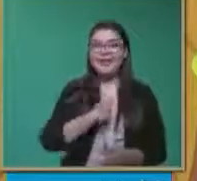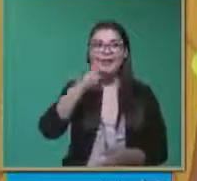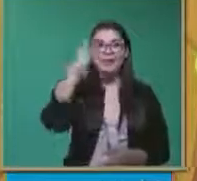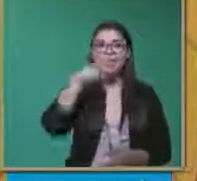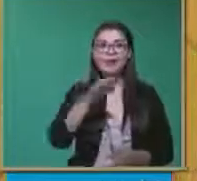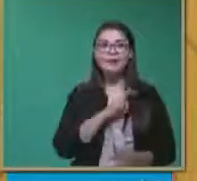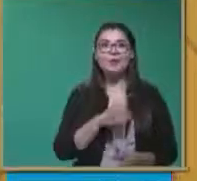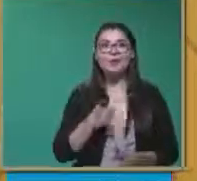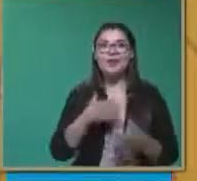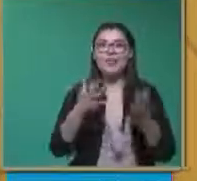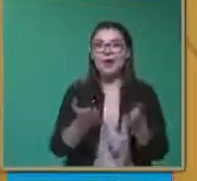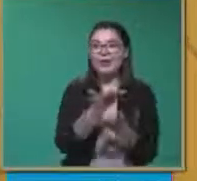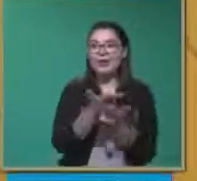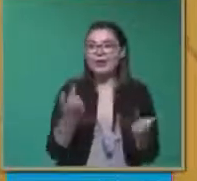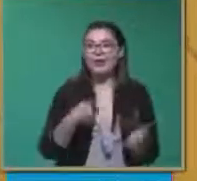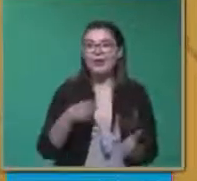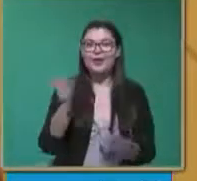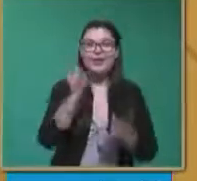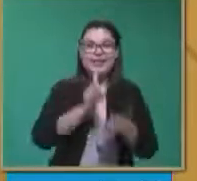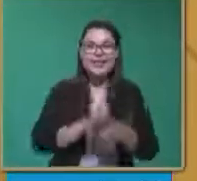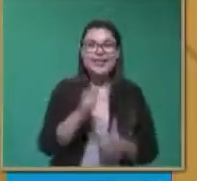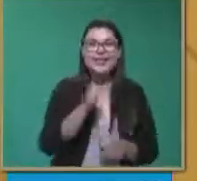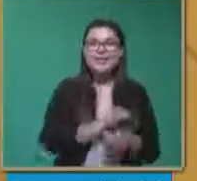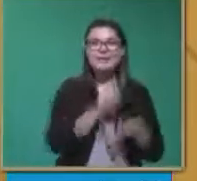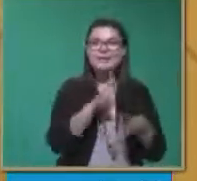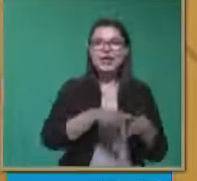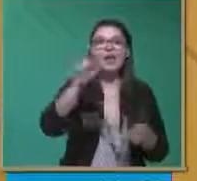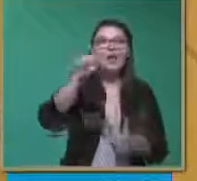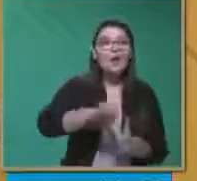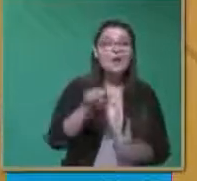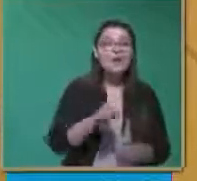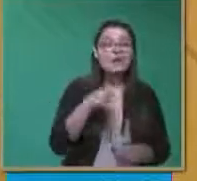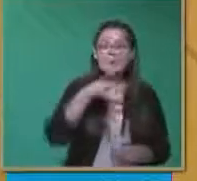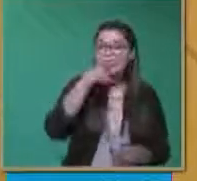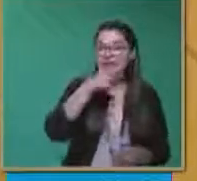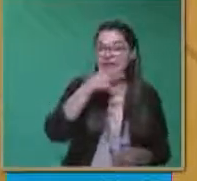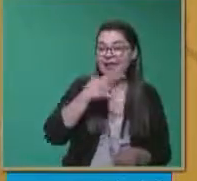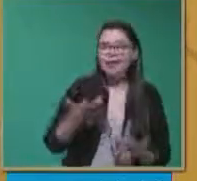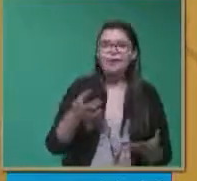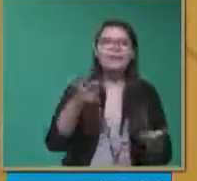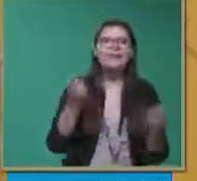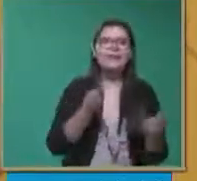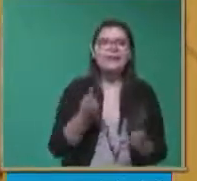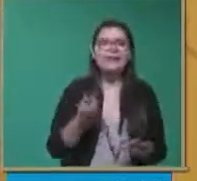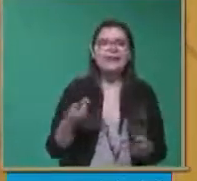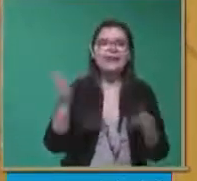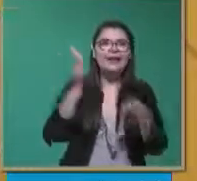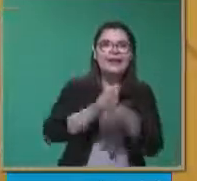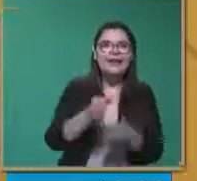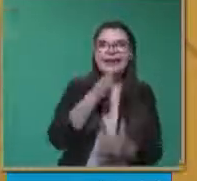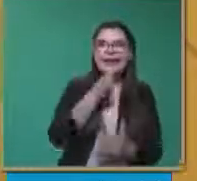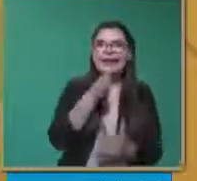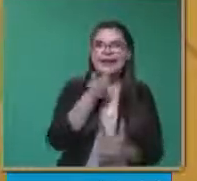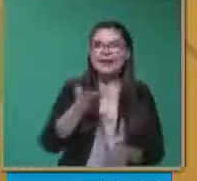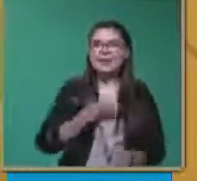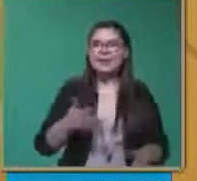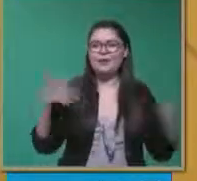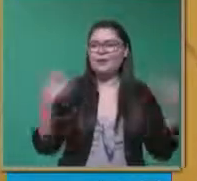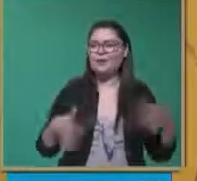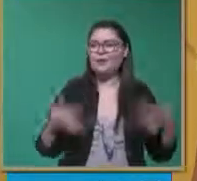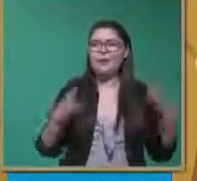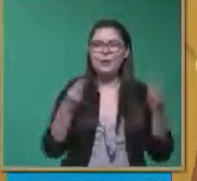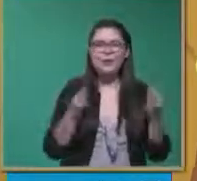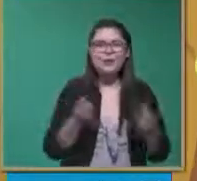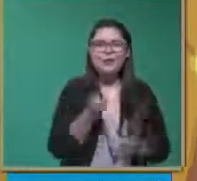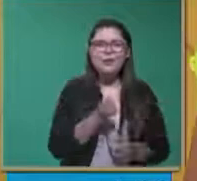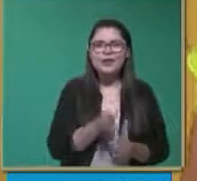especial, porque ¿qué crees? El día de hoy estamos festejando el Día del Niño y te traemos bastantes sorpresas. Y le doy la bienvenida